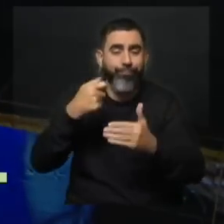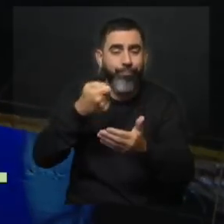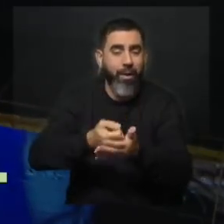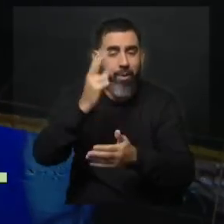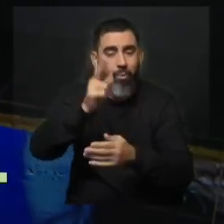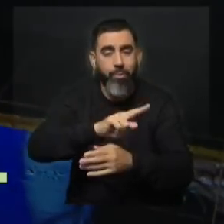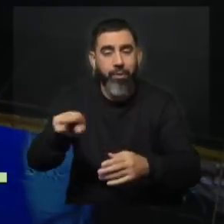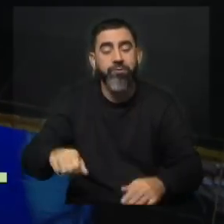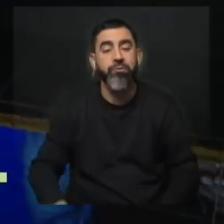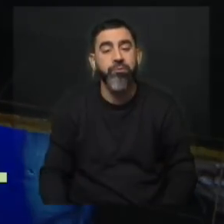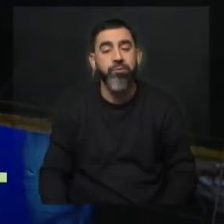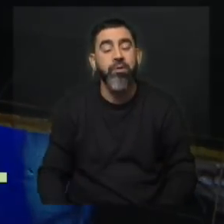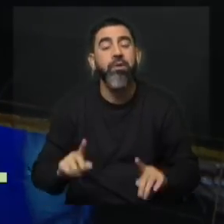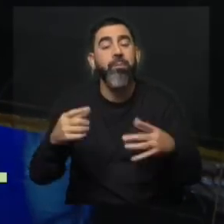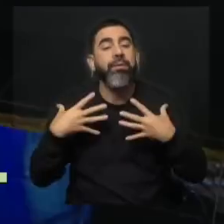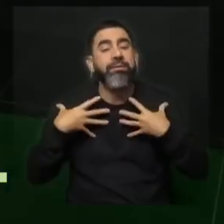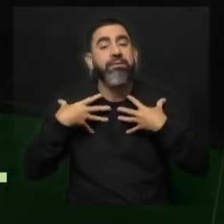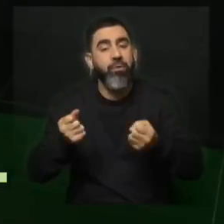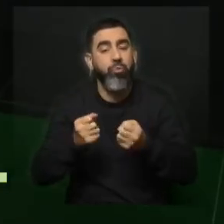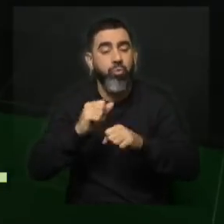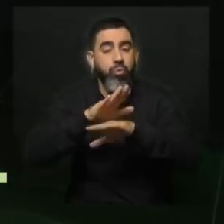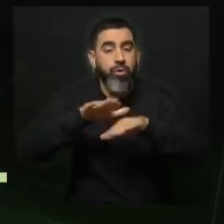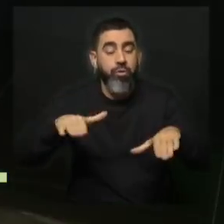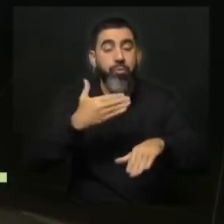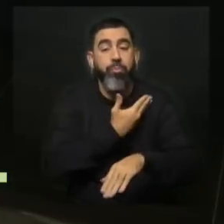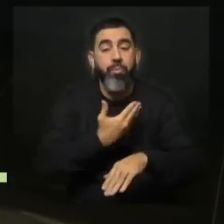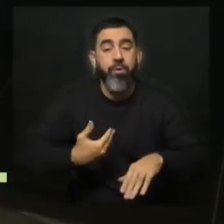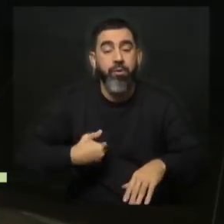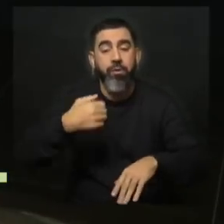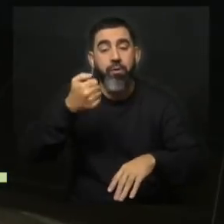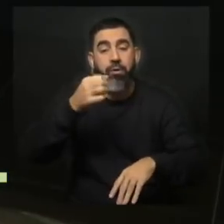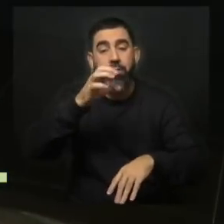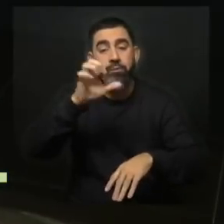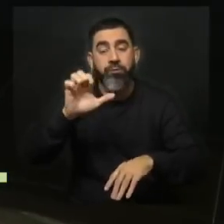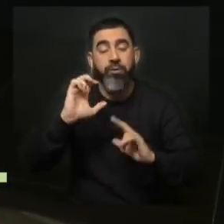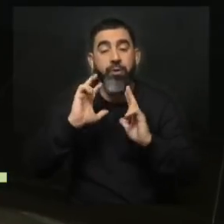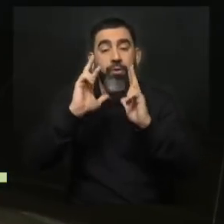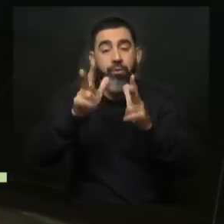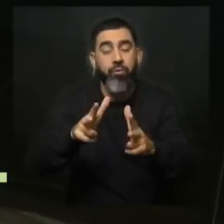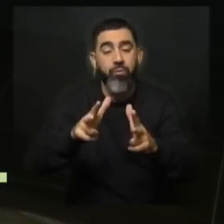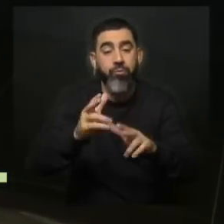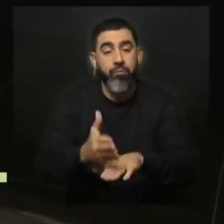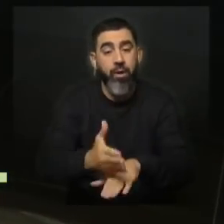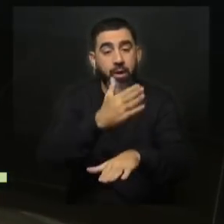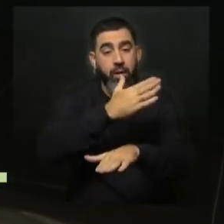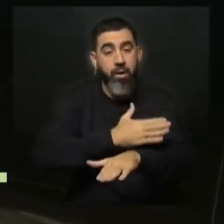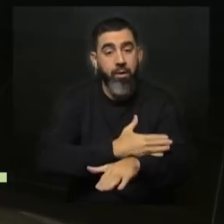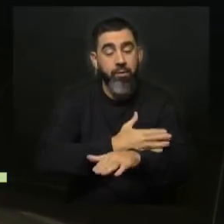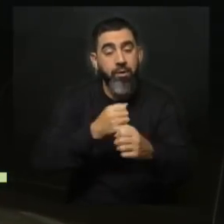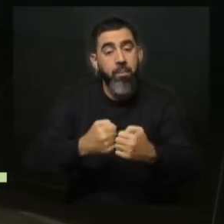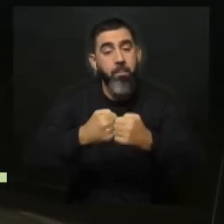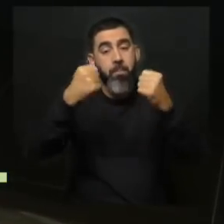y vamos a hablar de salud sobre todo de los más pequeños porque el presidente de hace Leonardo cipriani dijo que el adelantamiento y